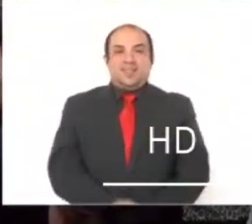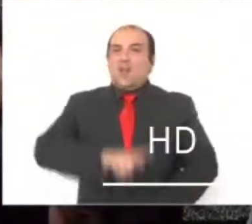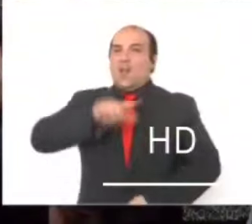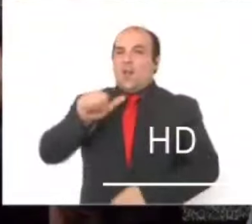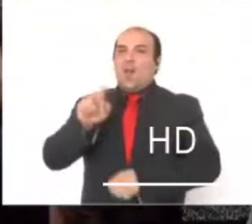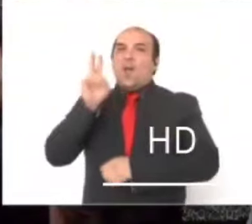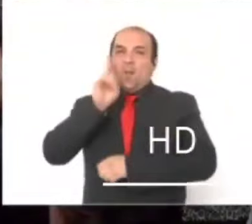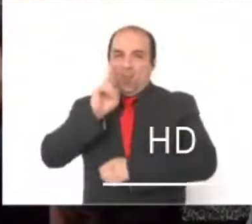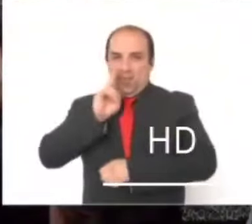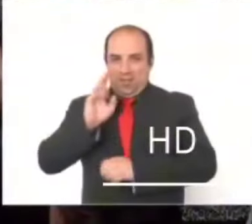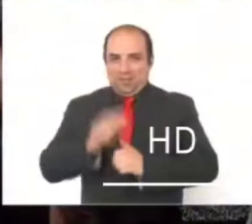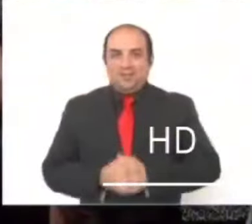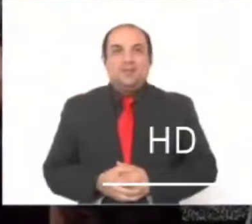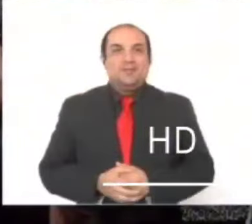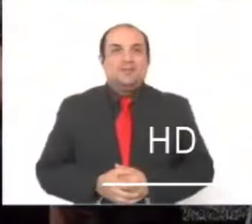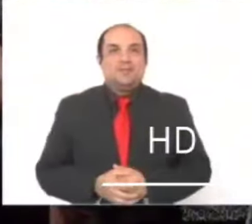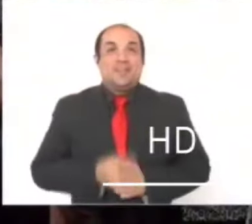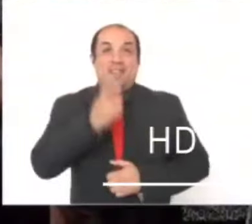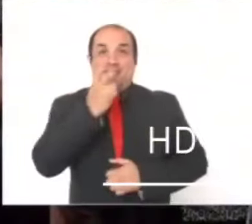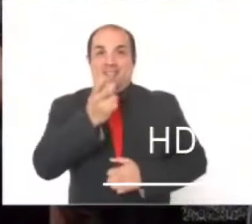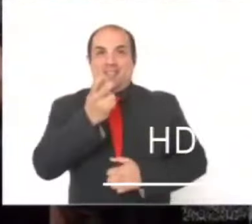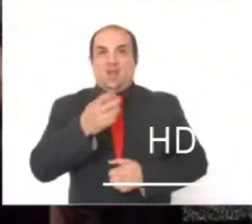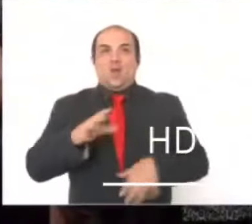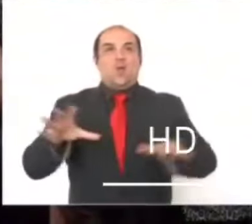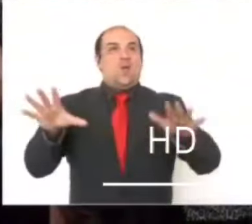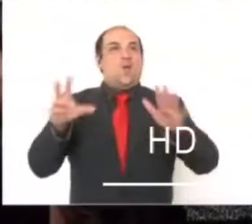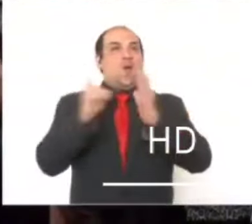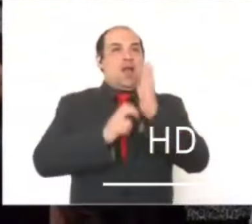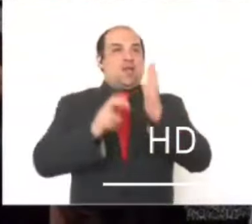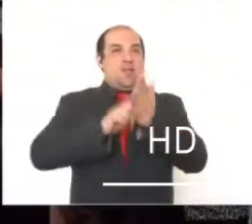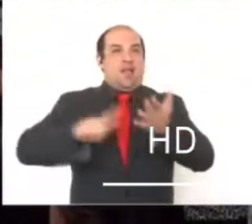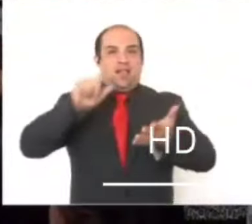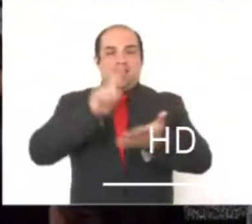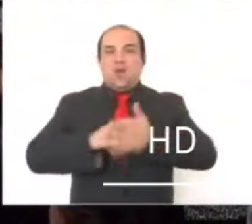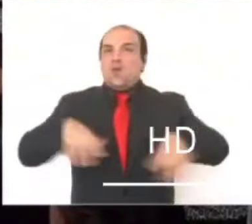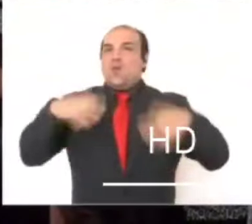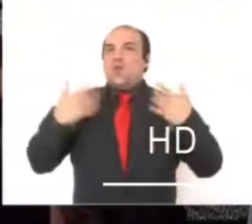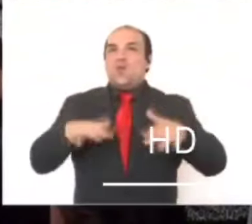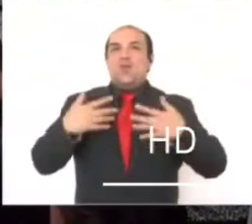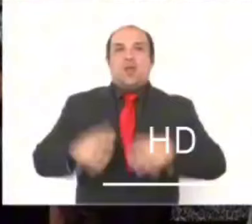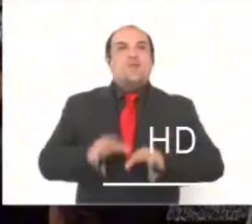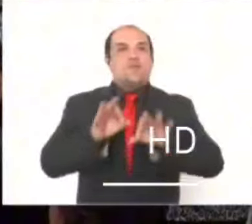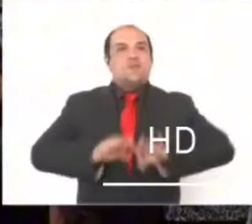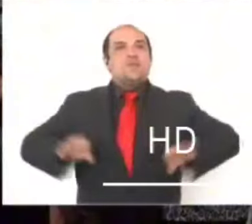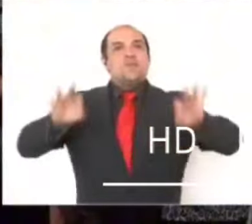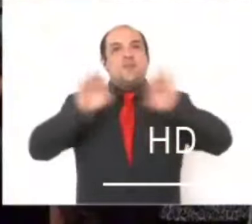Luego vemos esa. Esa sería una reforma contracultural.